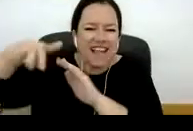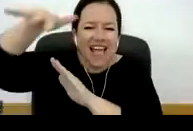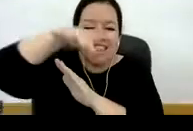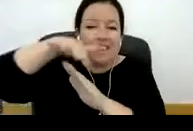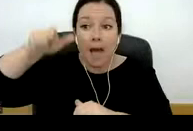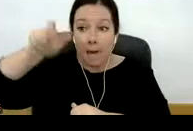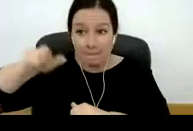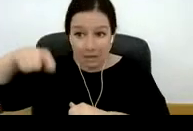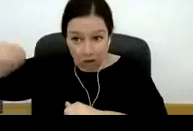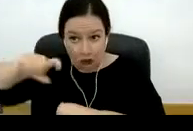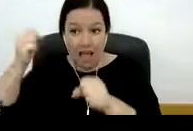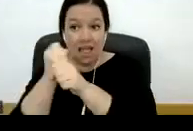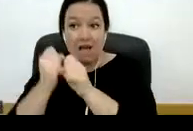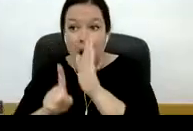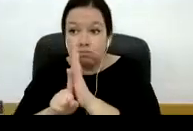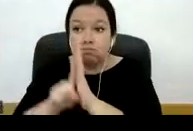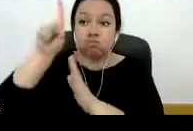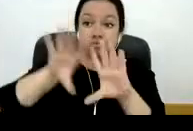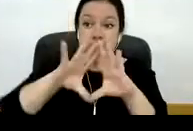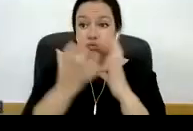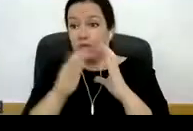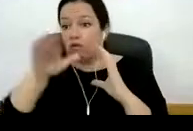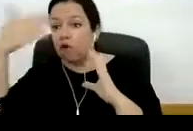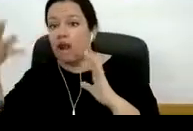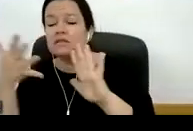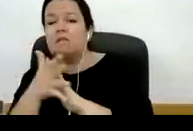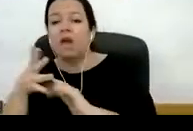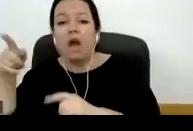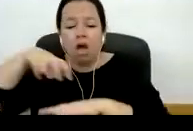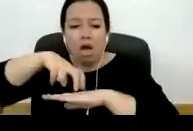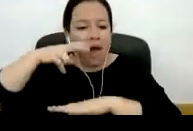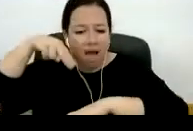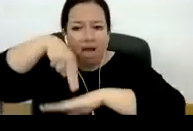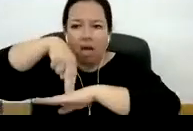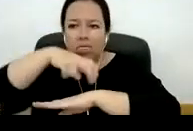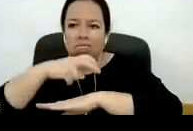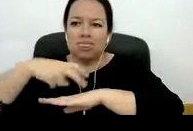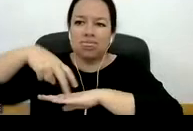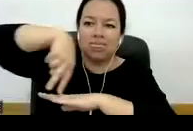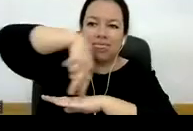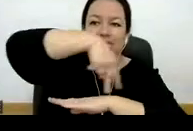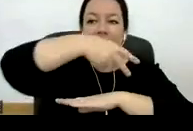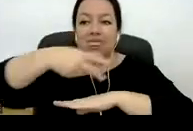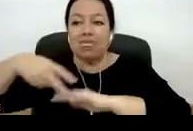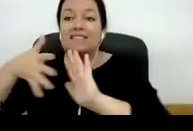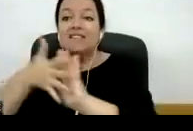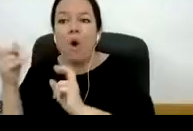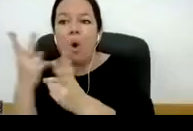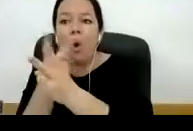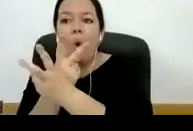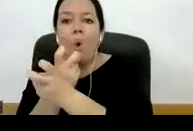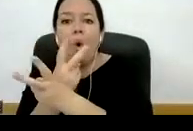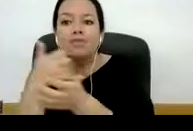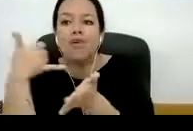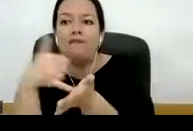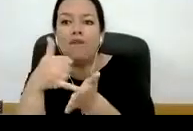de las carencias que aparece es la densidad una disminución de la densidad de masa ósea por esa razón, porque la